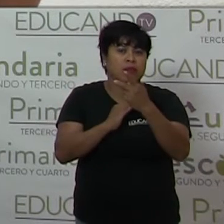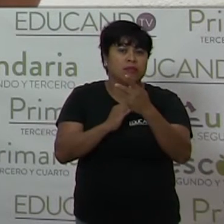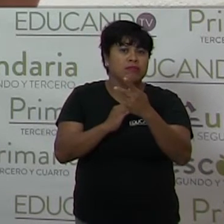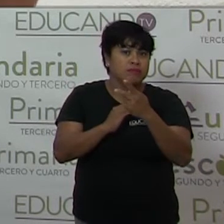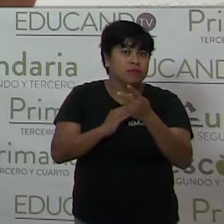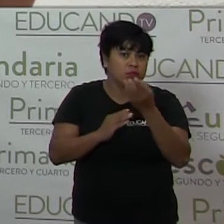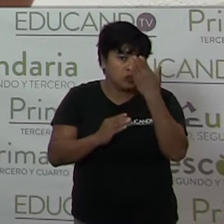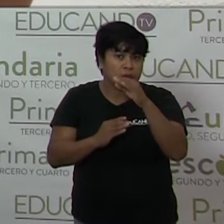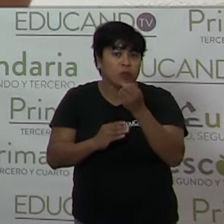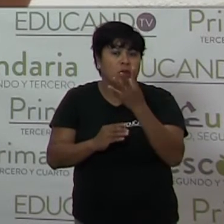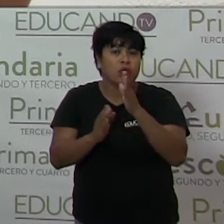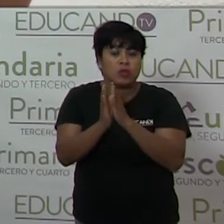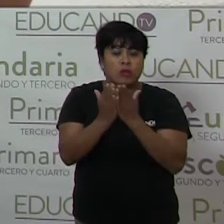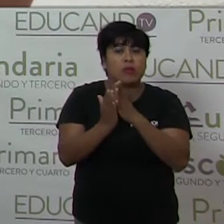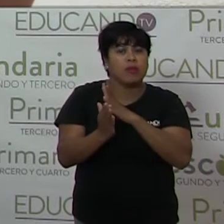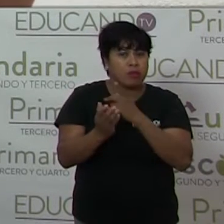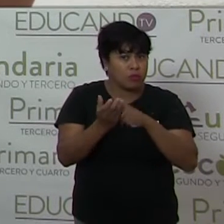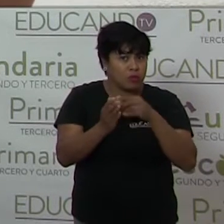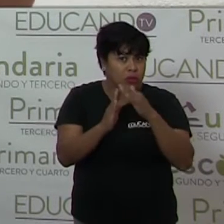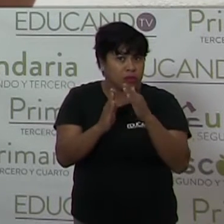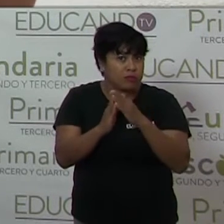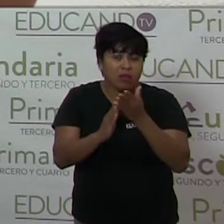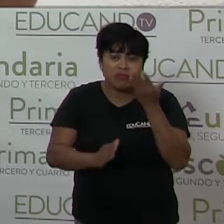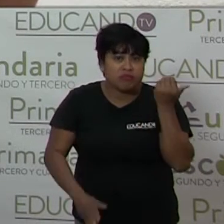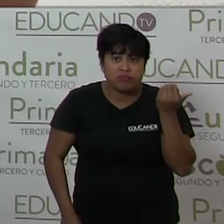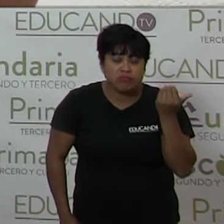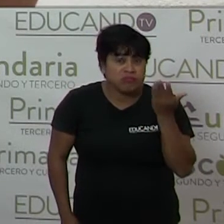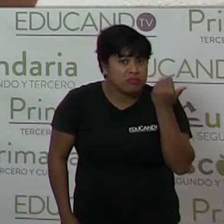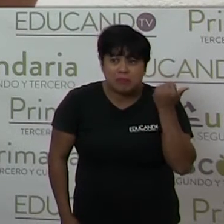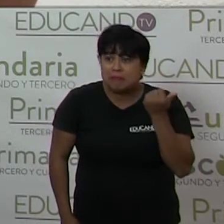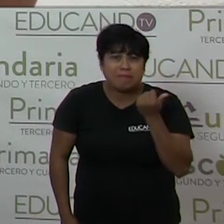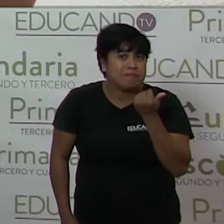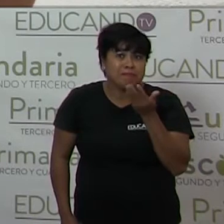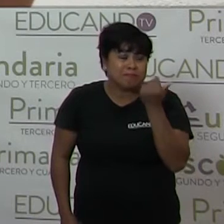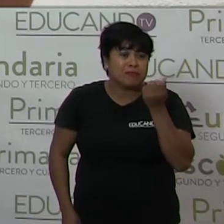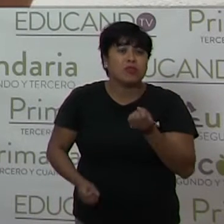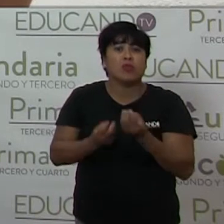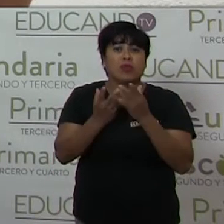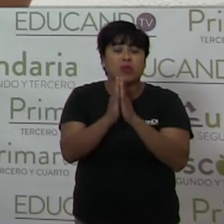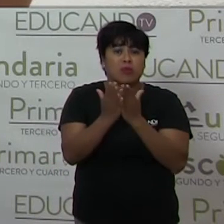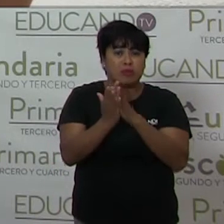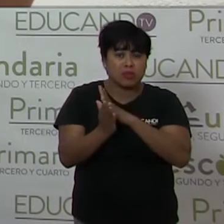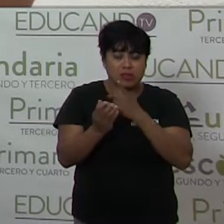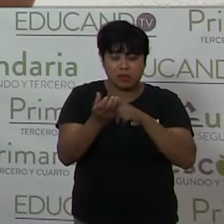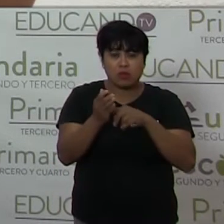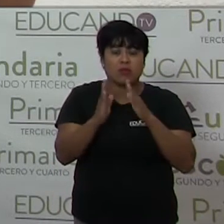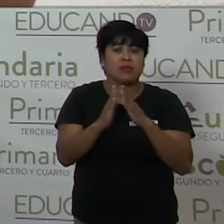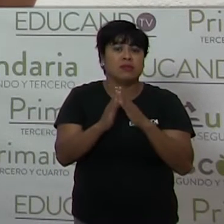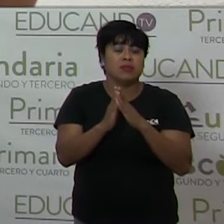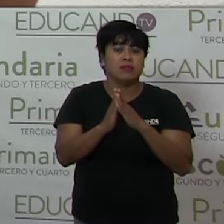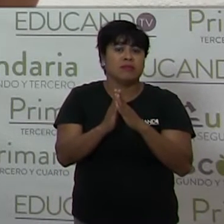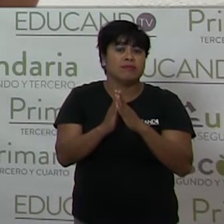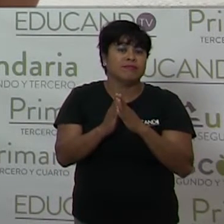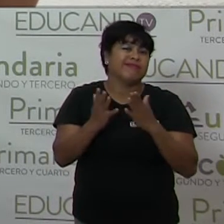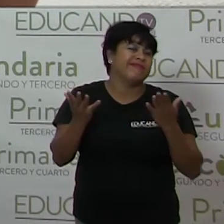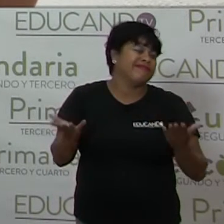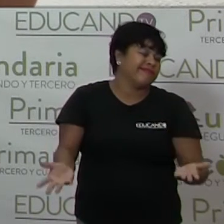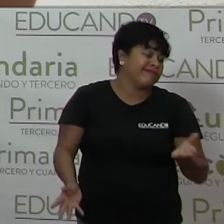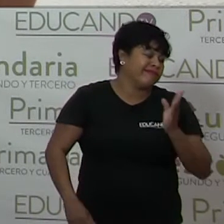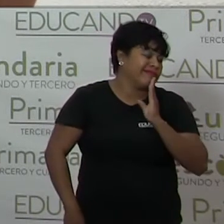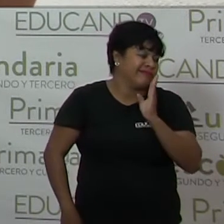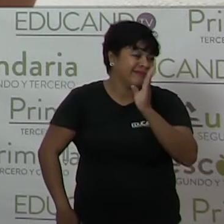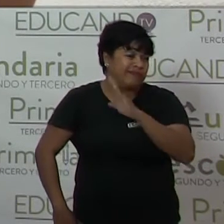chicos saben cuántos libros tienen en su casa no nadie sabe cuántos libros tiene en su casa muy